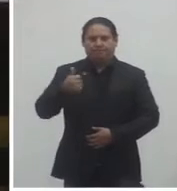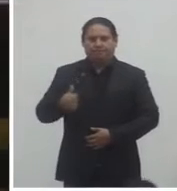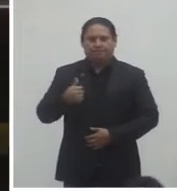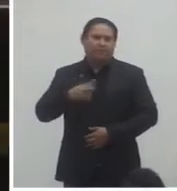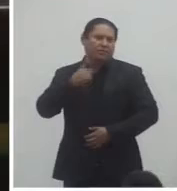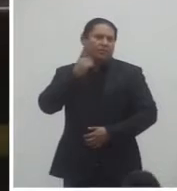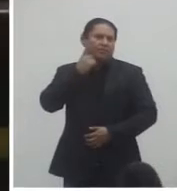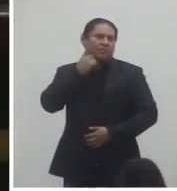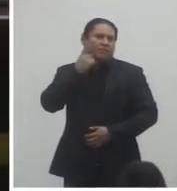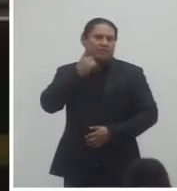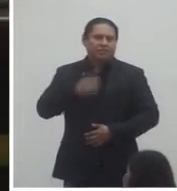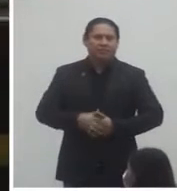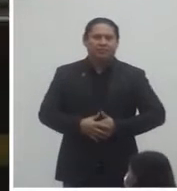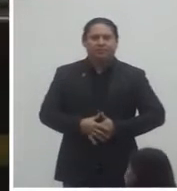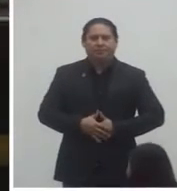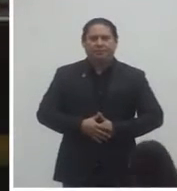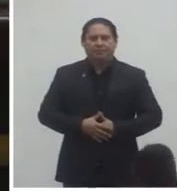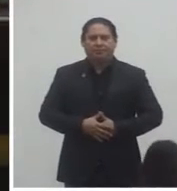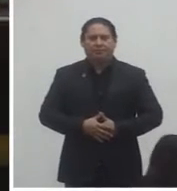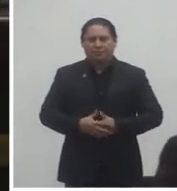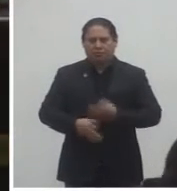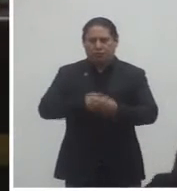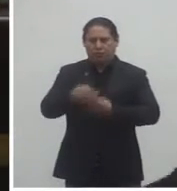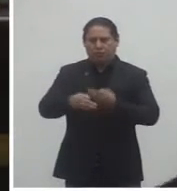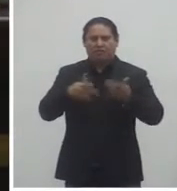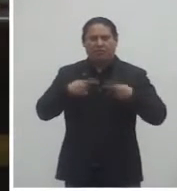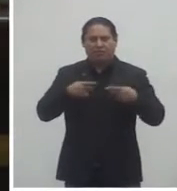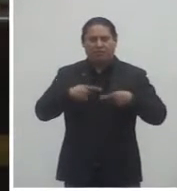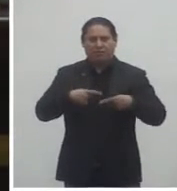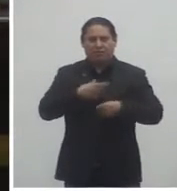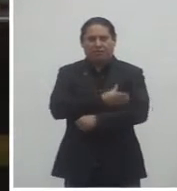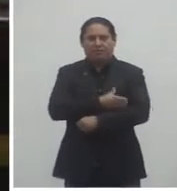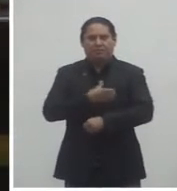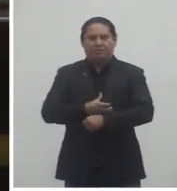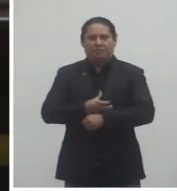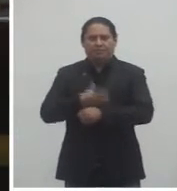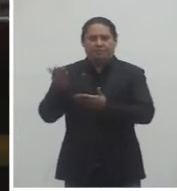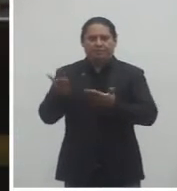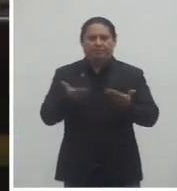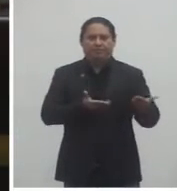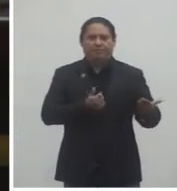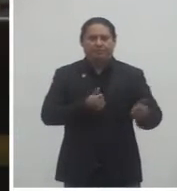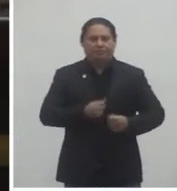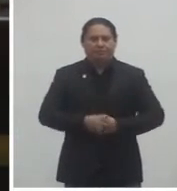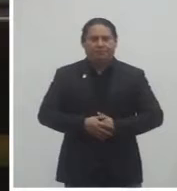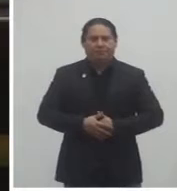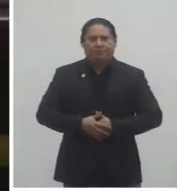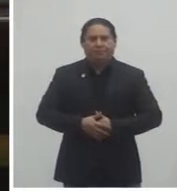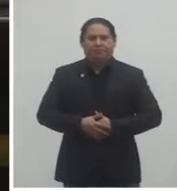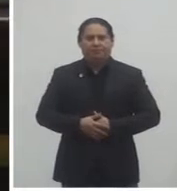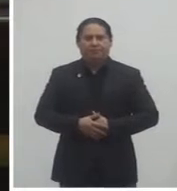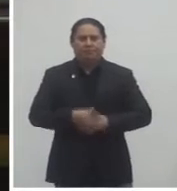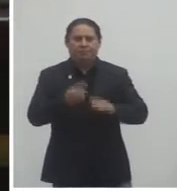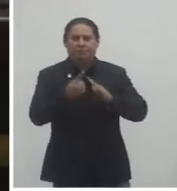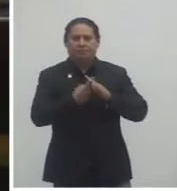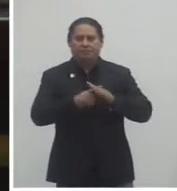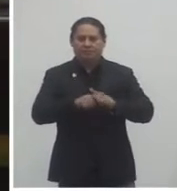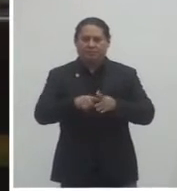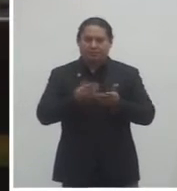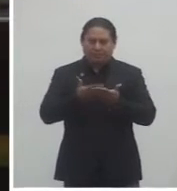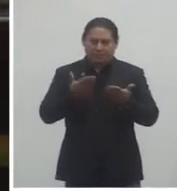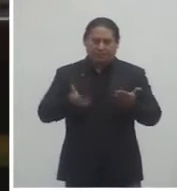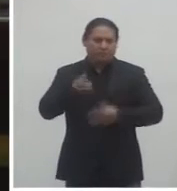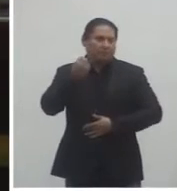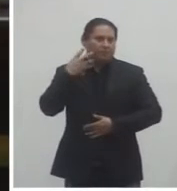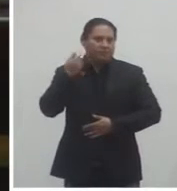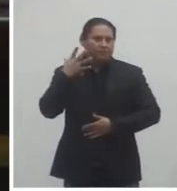los legisladores, las legisladoras y al público que nos acompaña, sean todos bienvenidos. Vamos a dar inicio a la